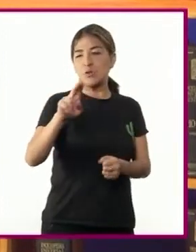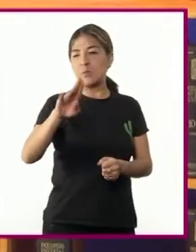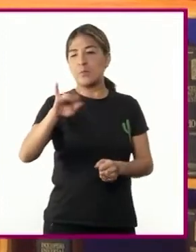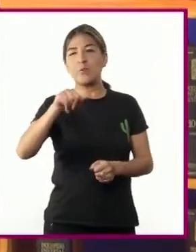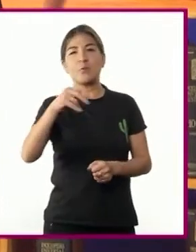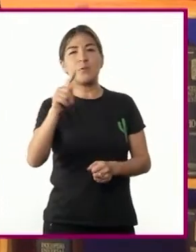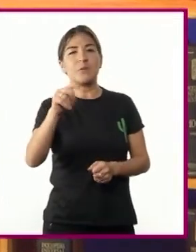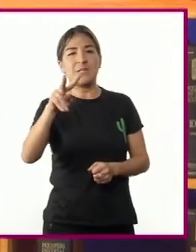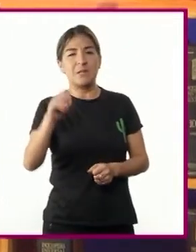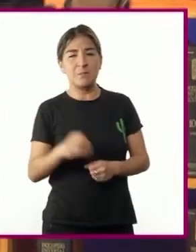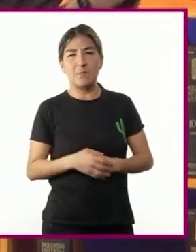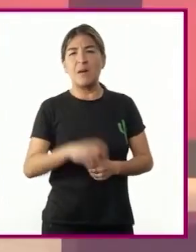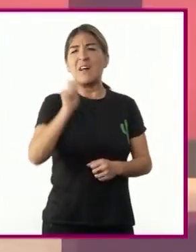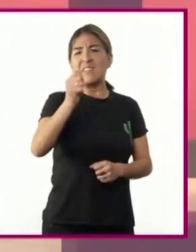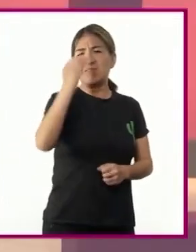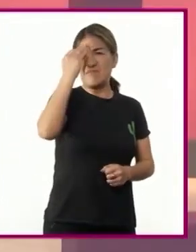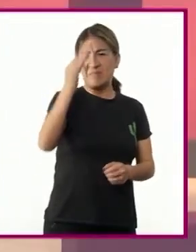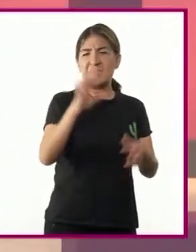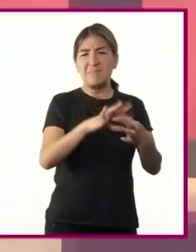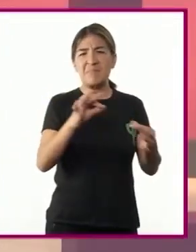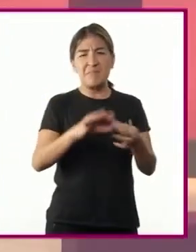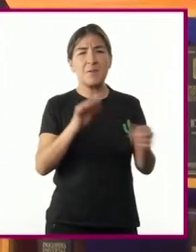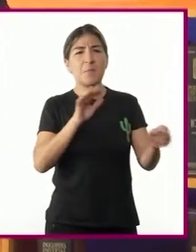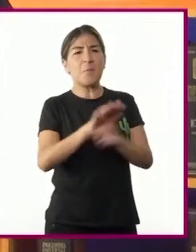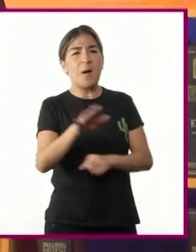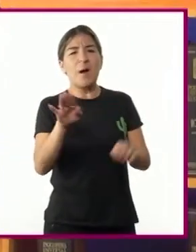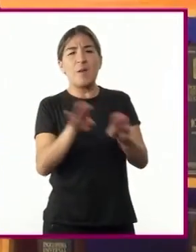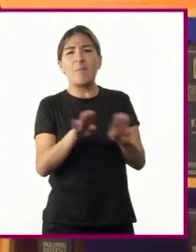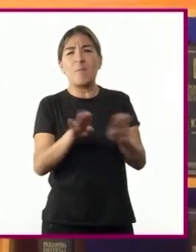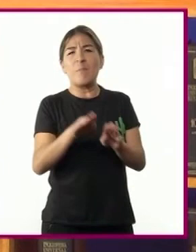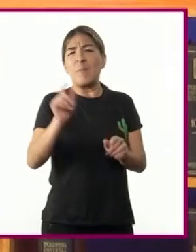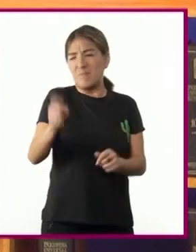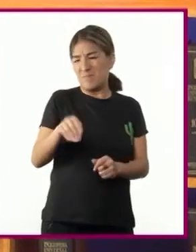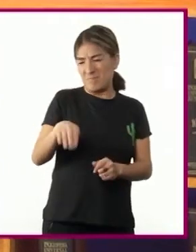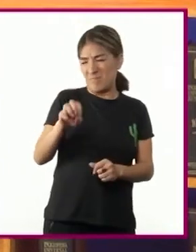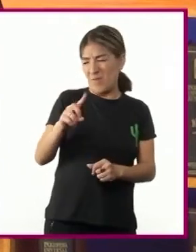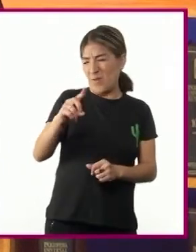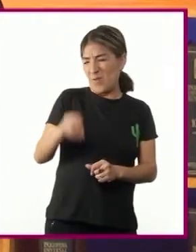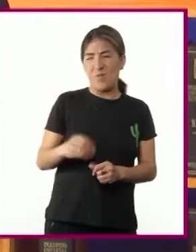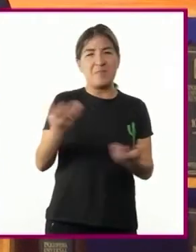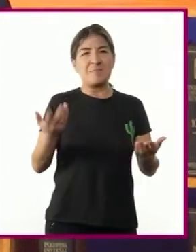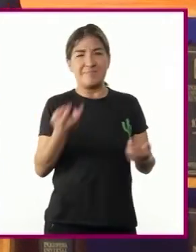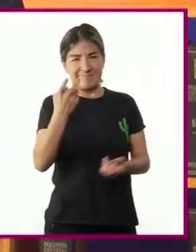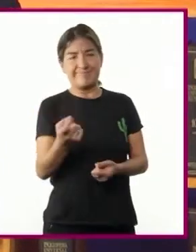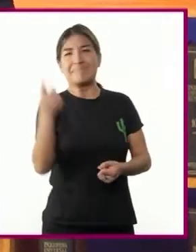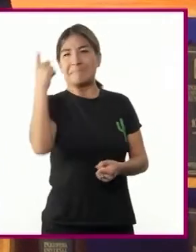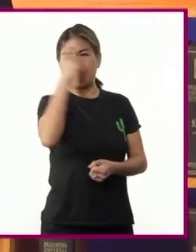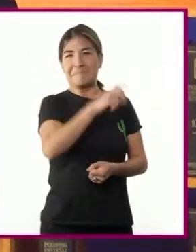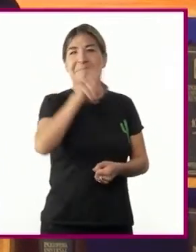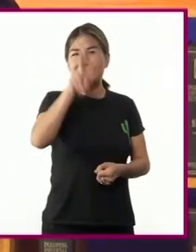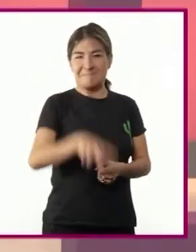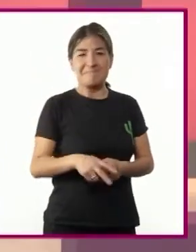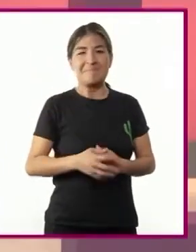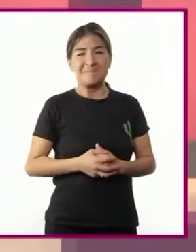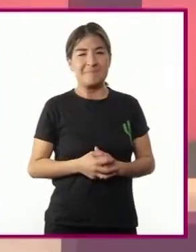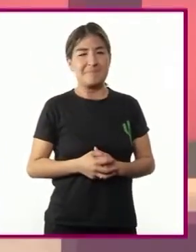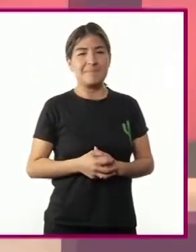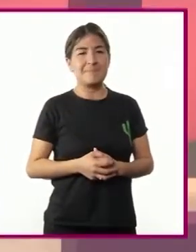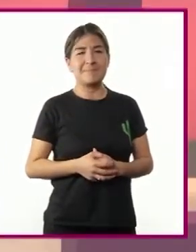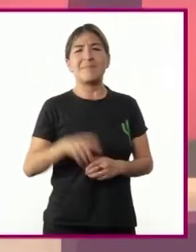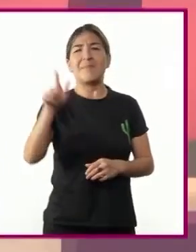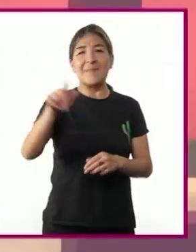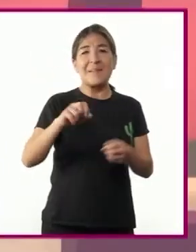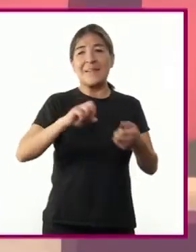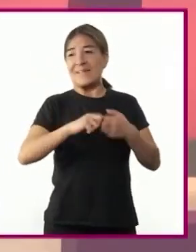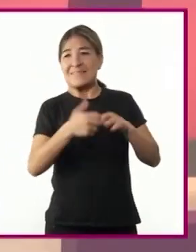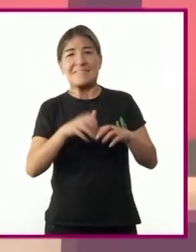estábamos viendo el tiempo? ¿Qué tiene que ver el modo? Bueno, esto se está complicando bastante. No te